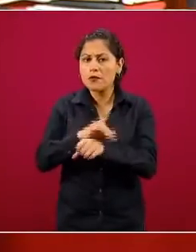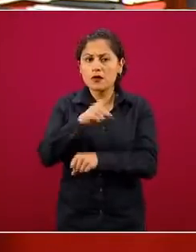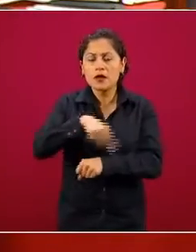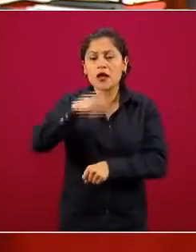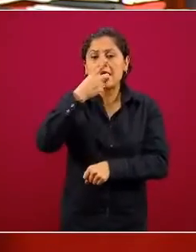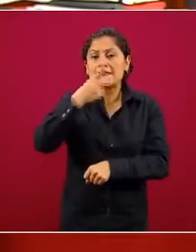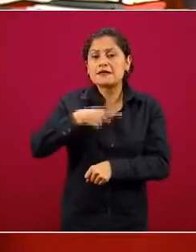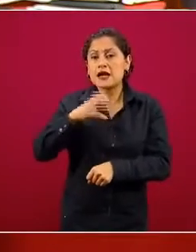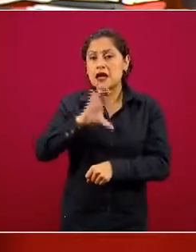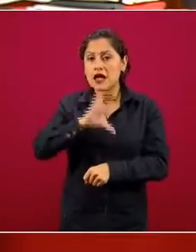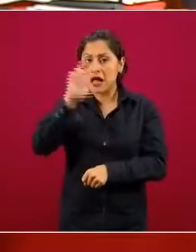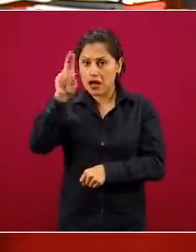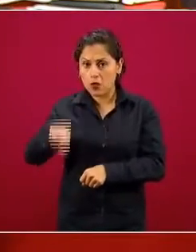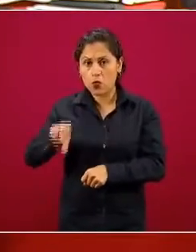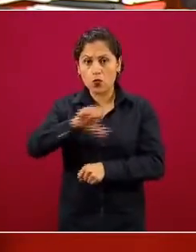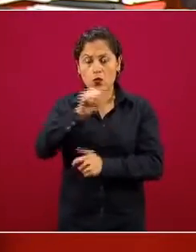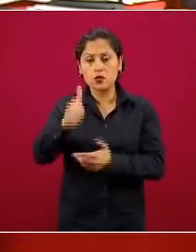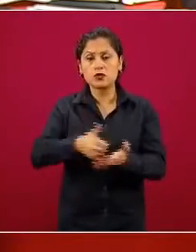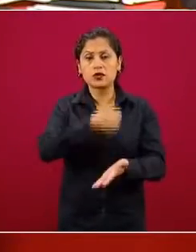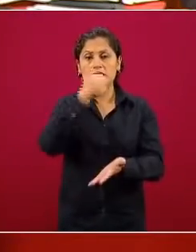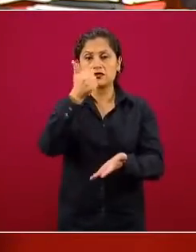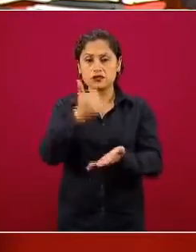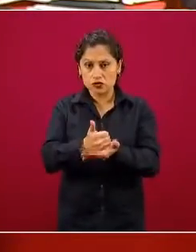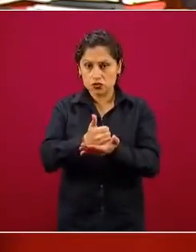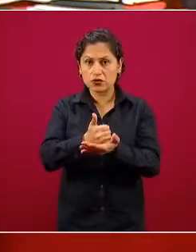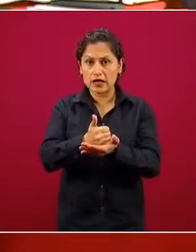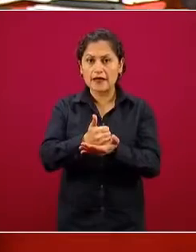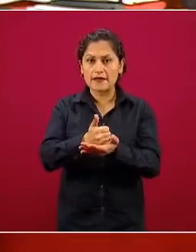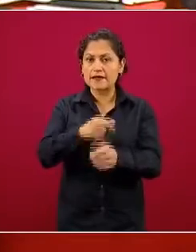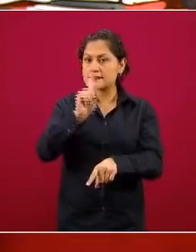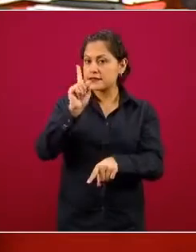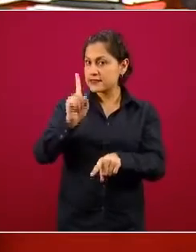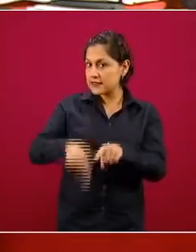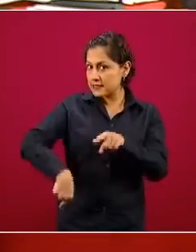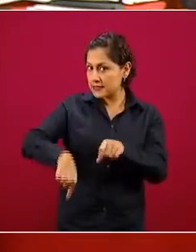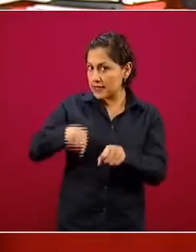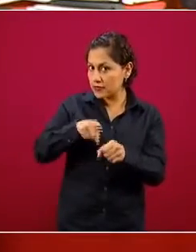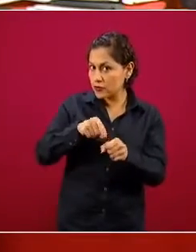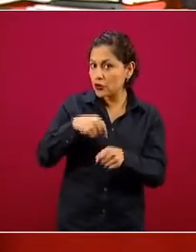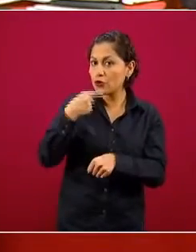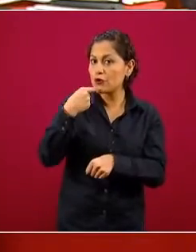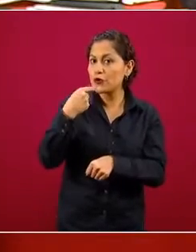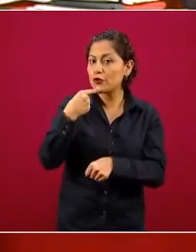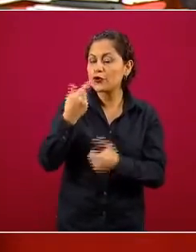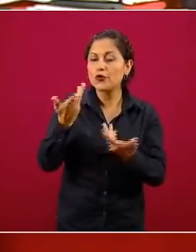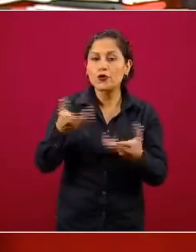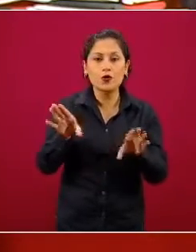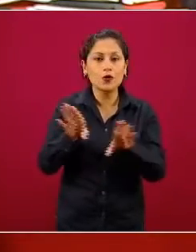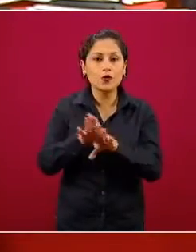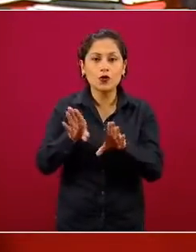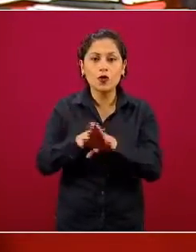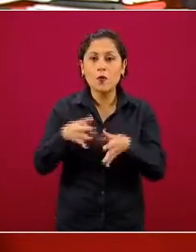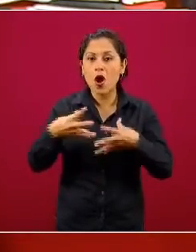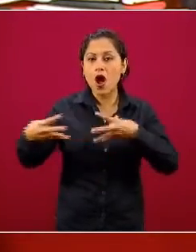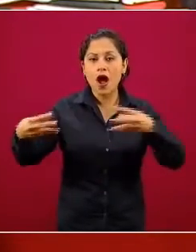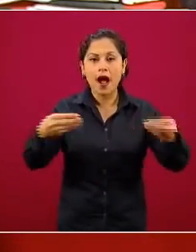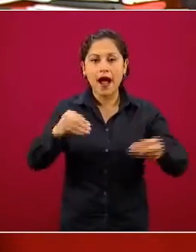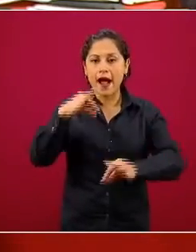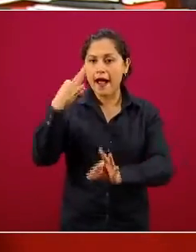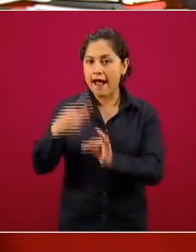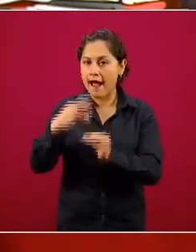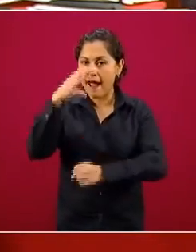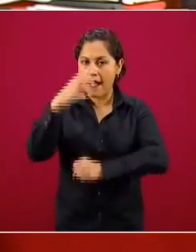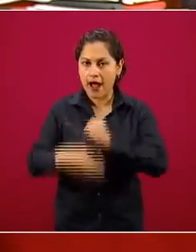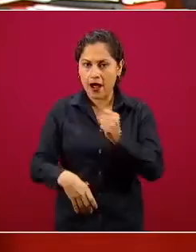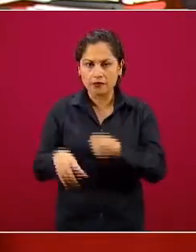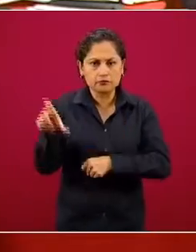punto de salir de este punto rojo que le podamos llamar, o yo le llamo el día D, de salir de este día D de los contagios. ¿Se planea que también